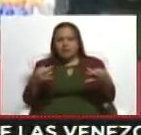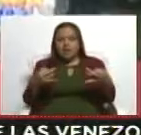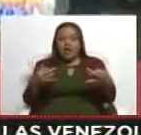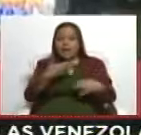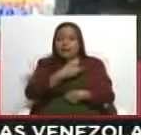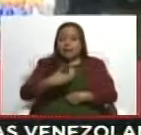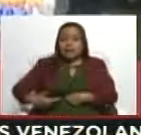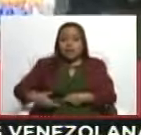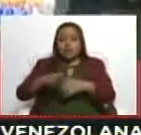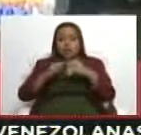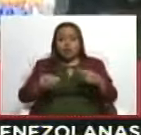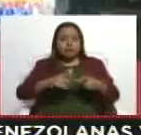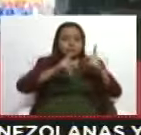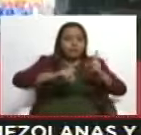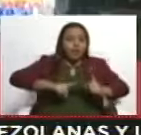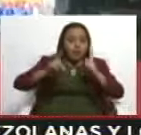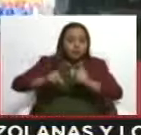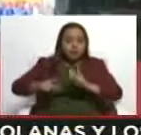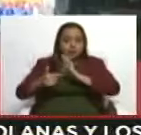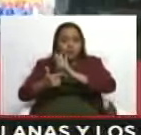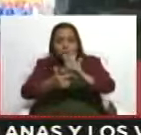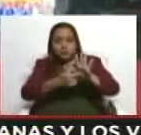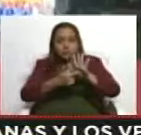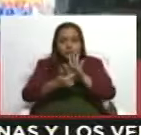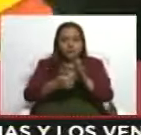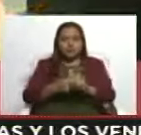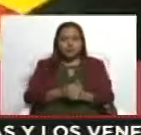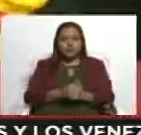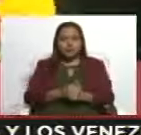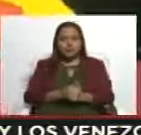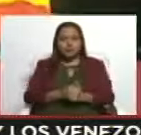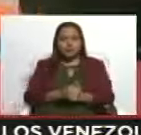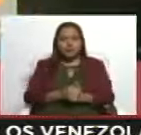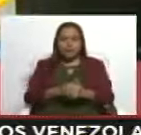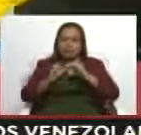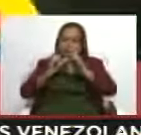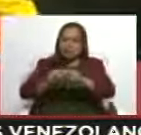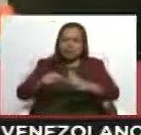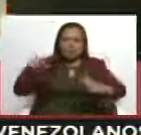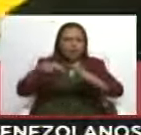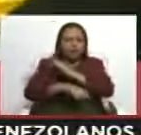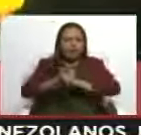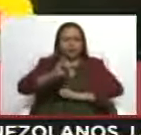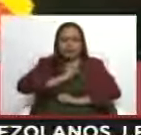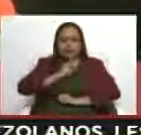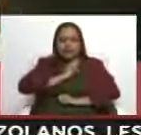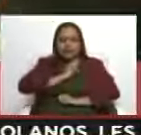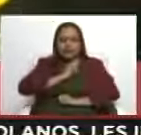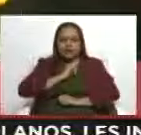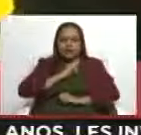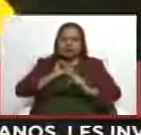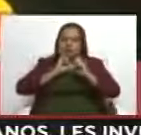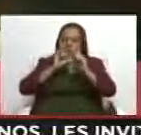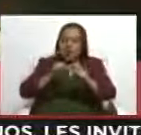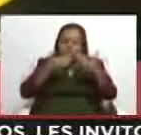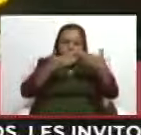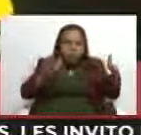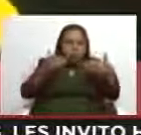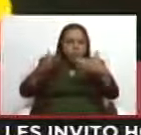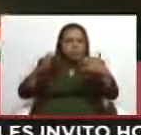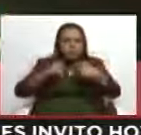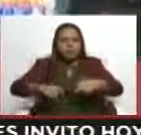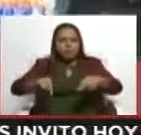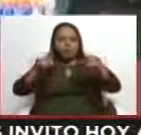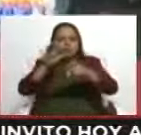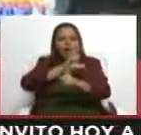presidente, con toda esta voluntad que él ha demostrado para seguir profundizando nuestra identidad, para seguir abriendo el espacio, pues yo me